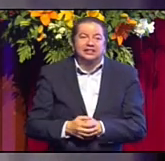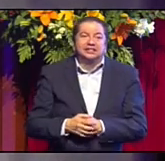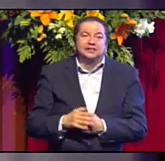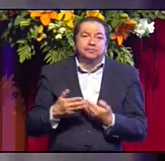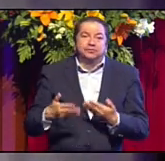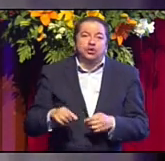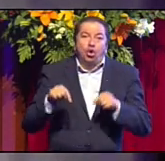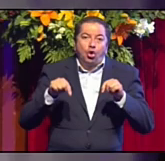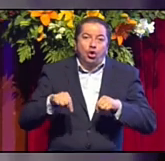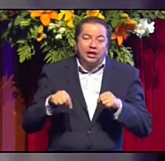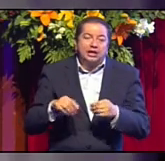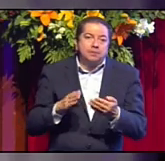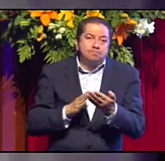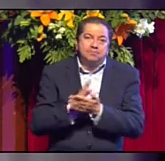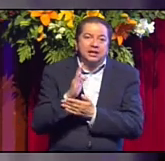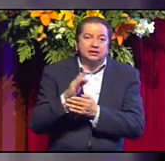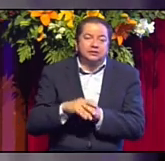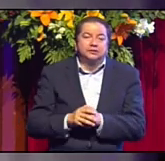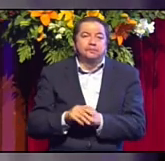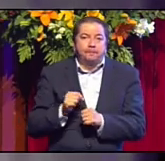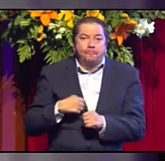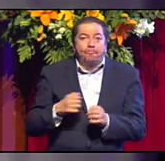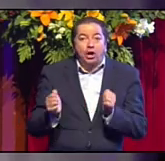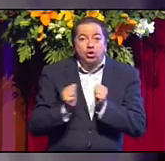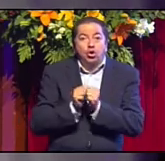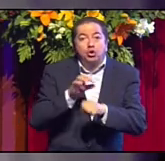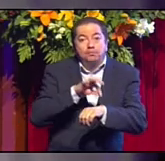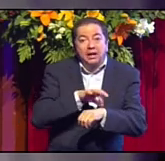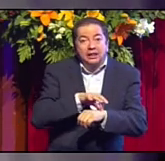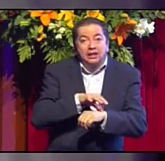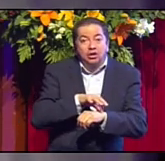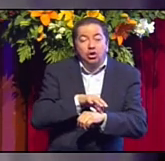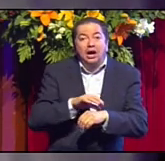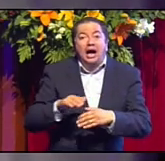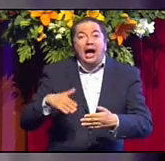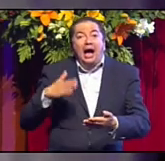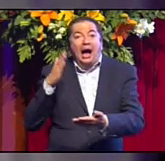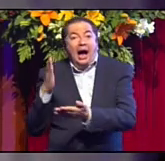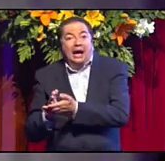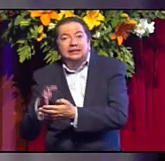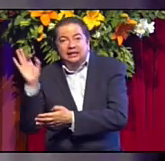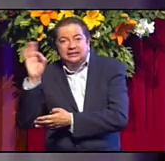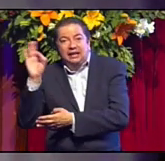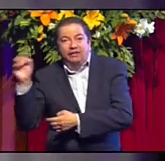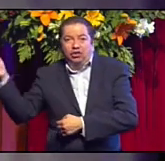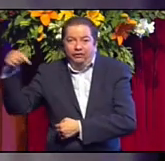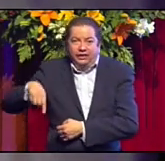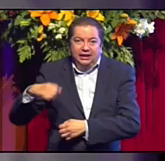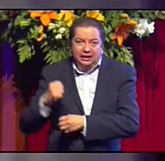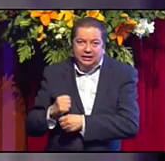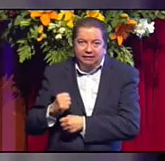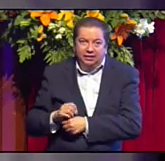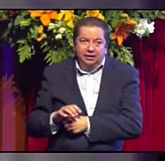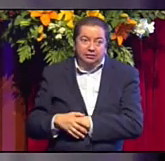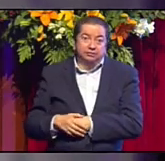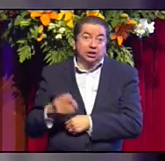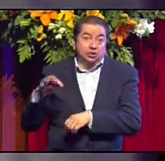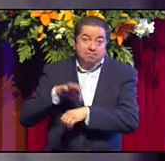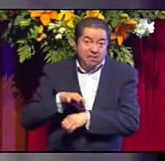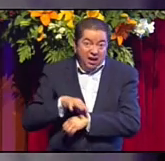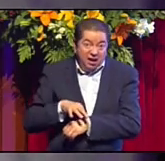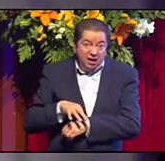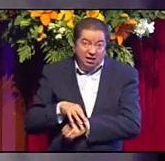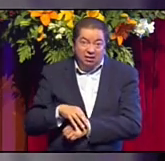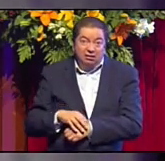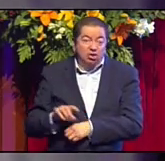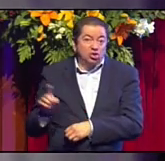día de hoy día con un médico, el cual estaría disponible los días sábados, si es necesario, a venir a trabajar. Habitualmente los médicos no vienen, no